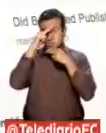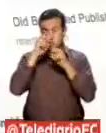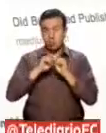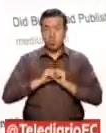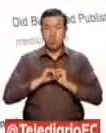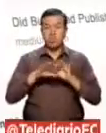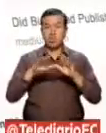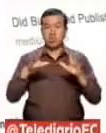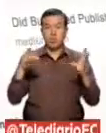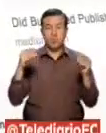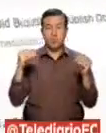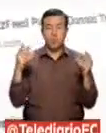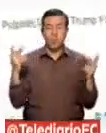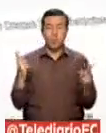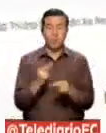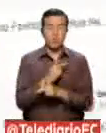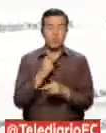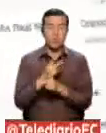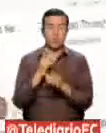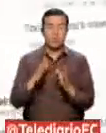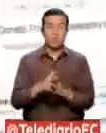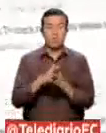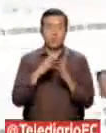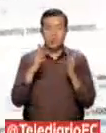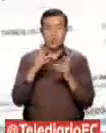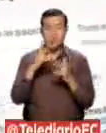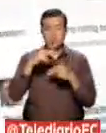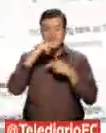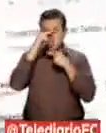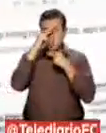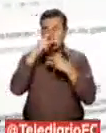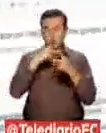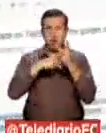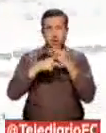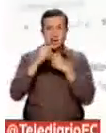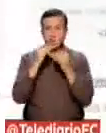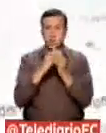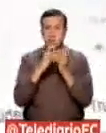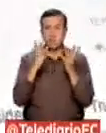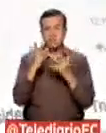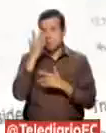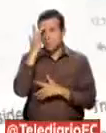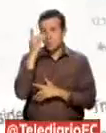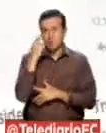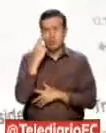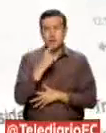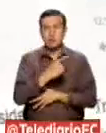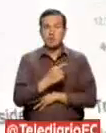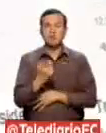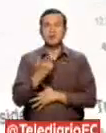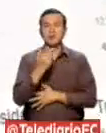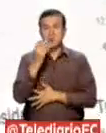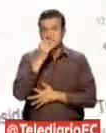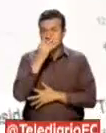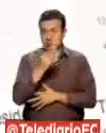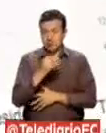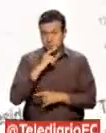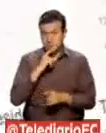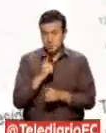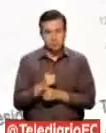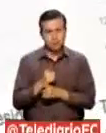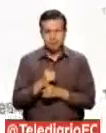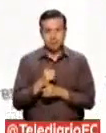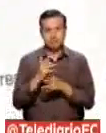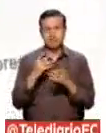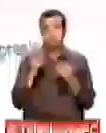medio, de las denominadas fake news o noticias falsas, que se caracterizan por aparentarse reales y por tener una